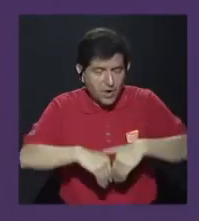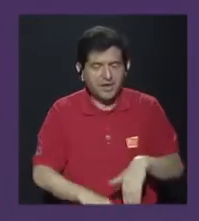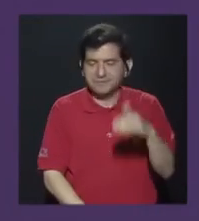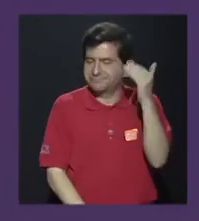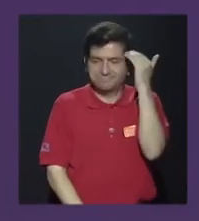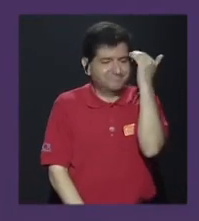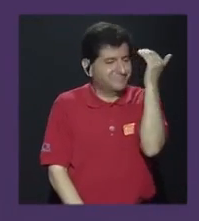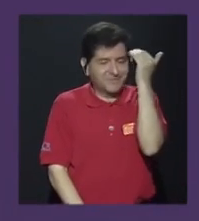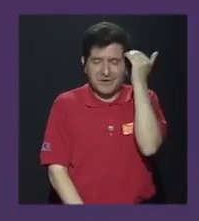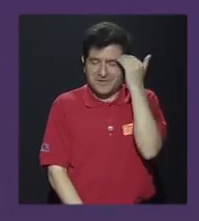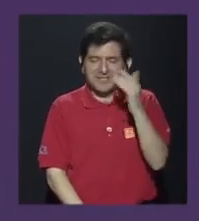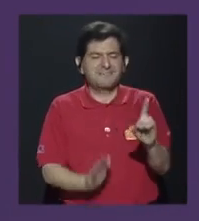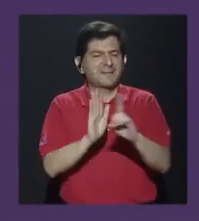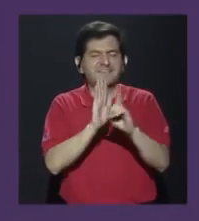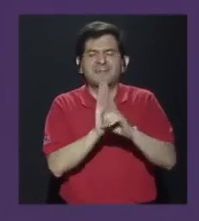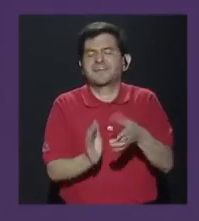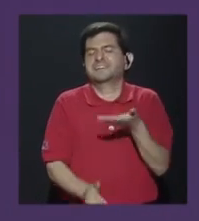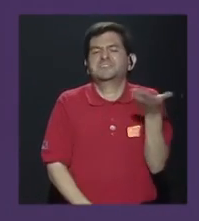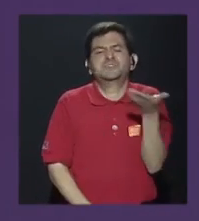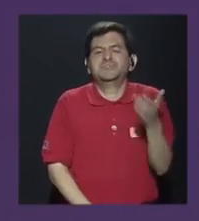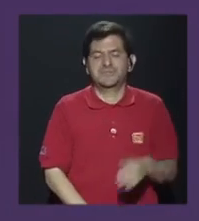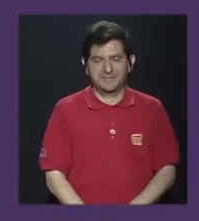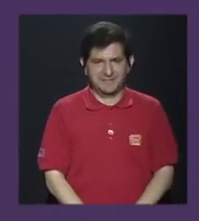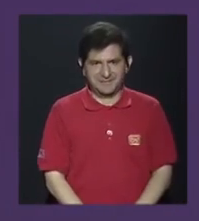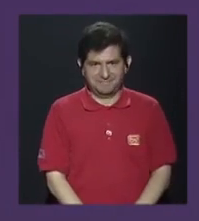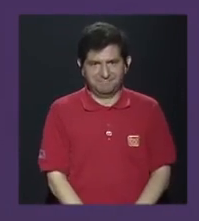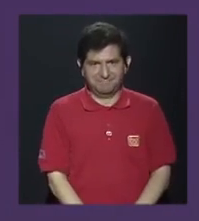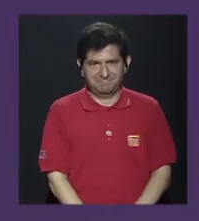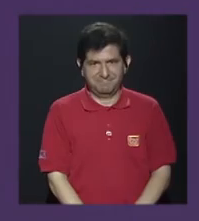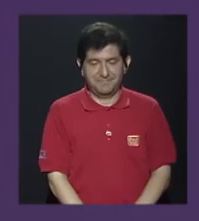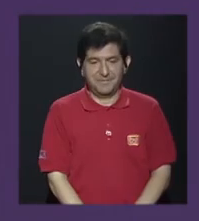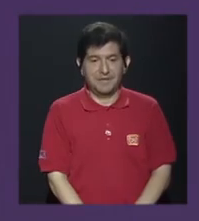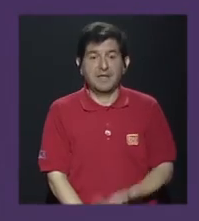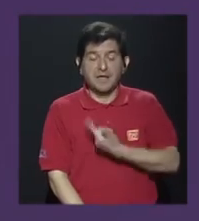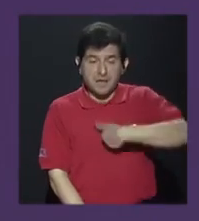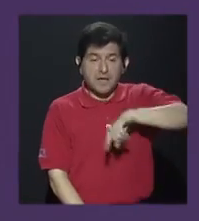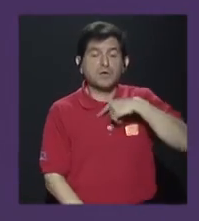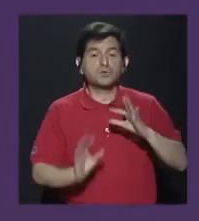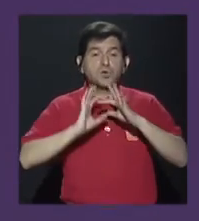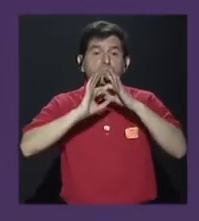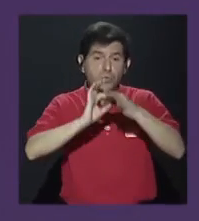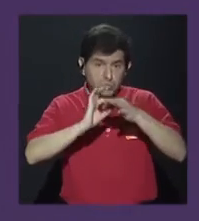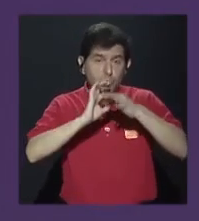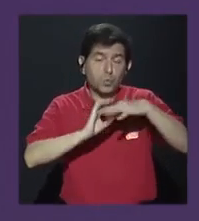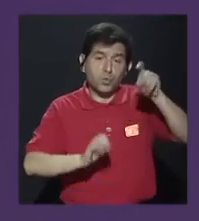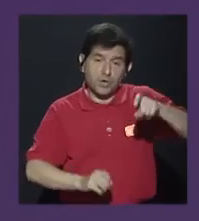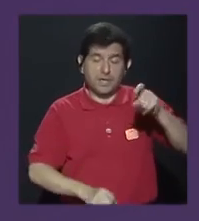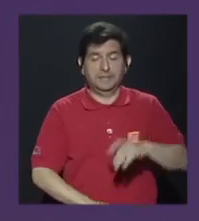a qué tenemos derecho, ¿verdad? Entonces, y unirnos, ¿verdad? Porque también